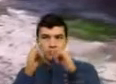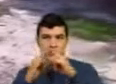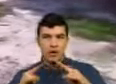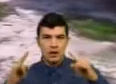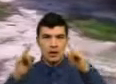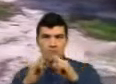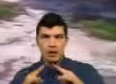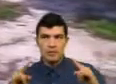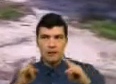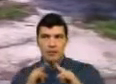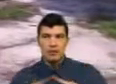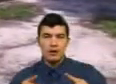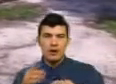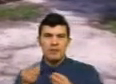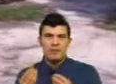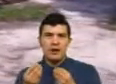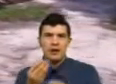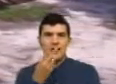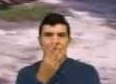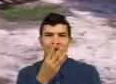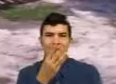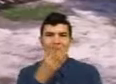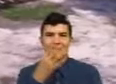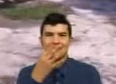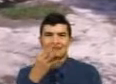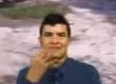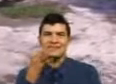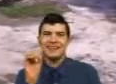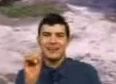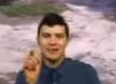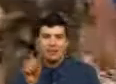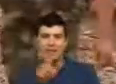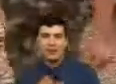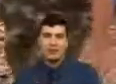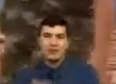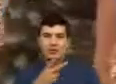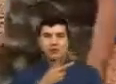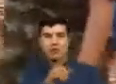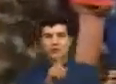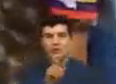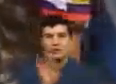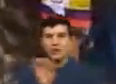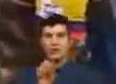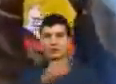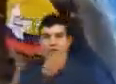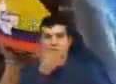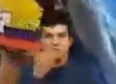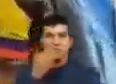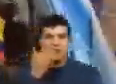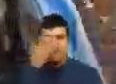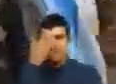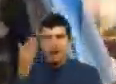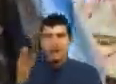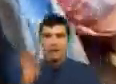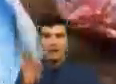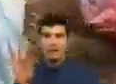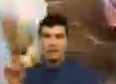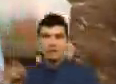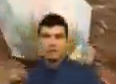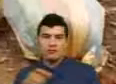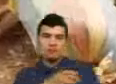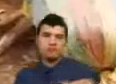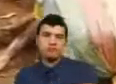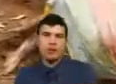campamentos, exactamente para 330 milicianos y 268 guerrilleros del Frente 33 de las FARC, que hacen parte de